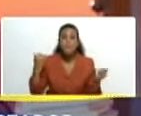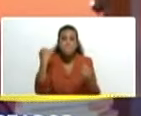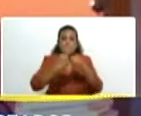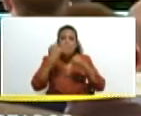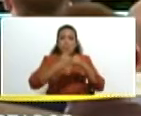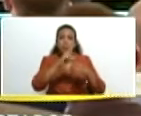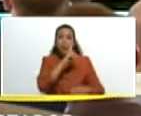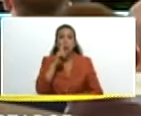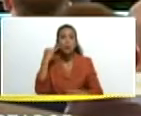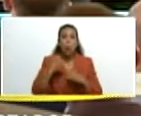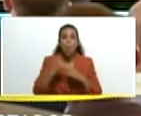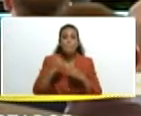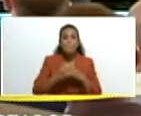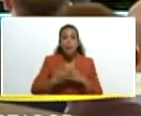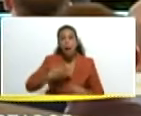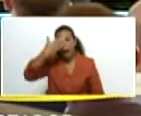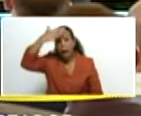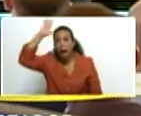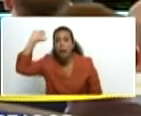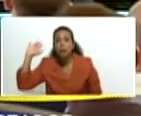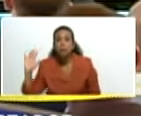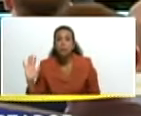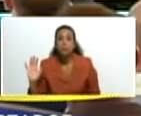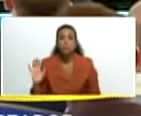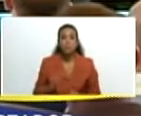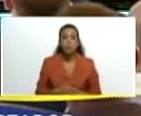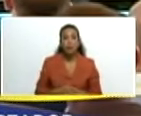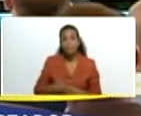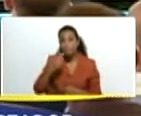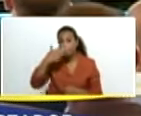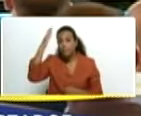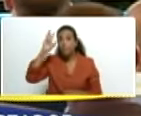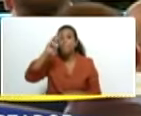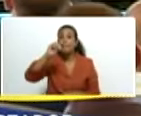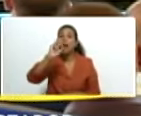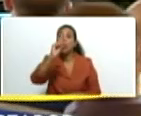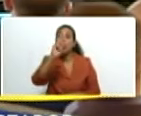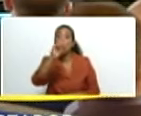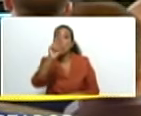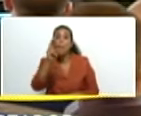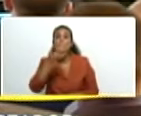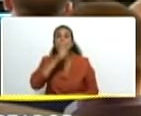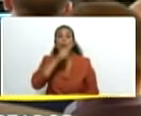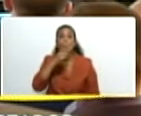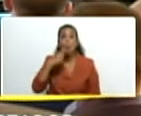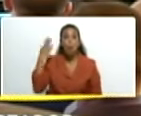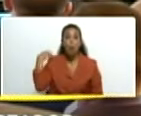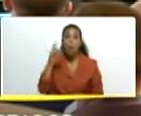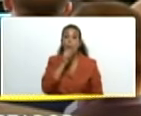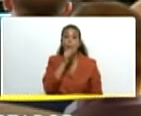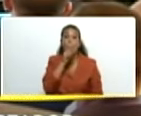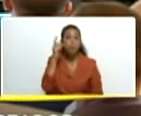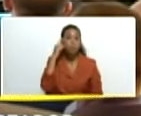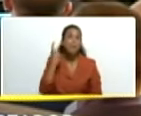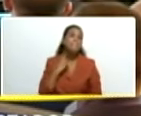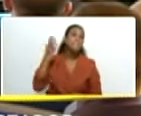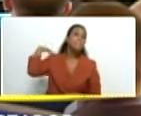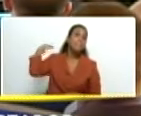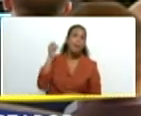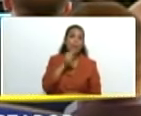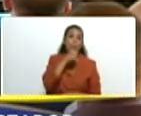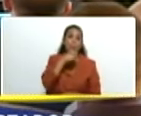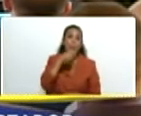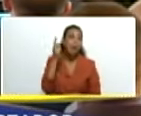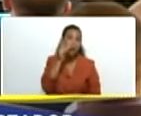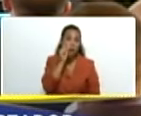apellido es de origen judío sefardí, maduro. Mi abuelo, mis bisabuelos,